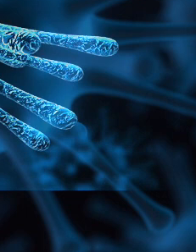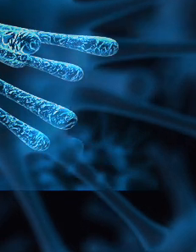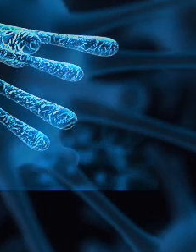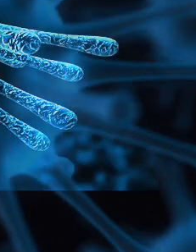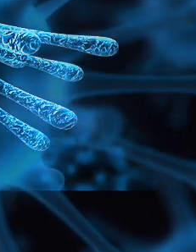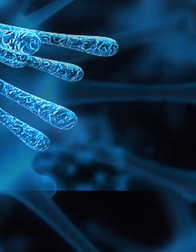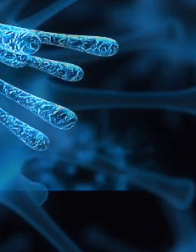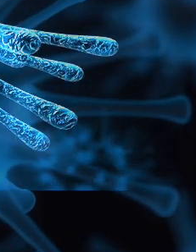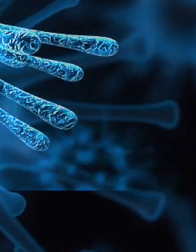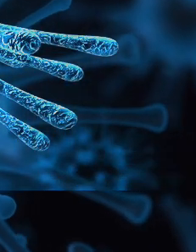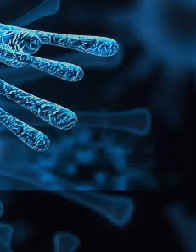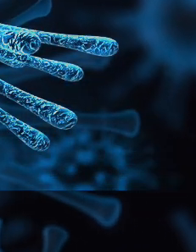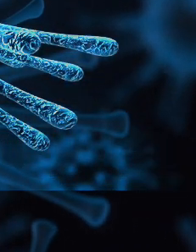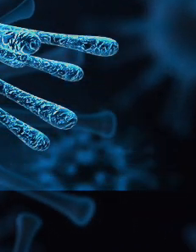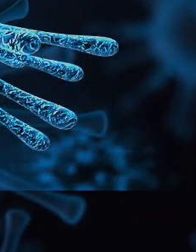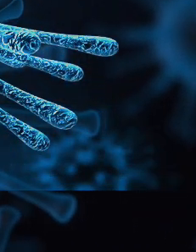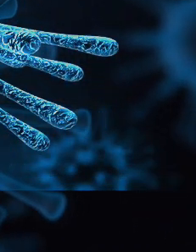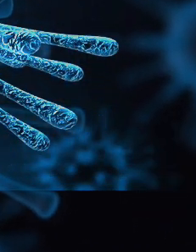nuestro canal.